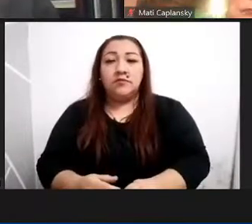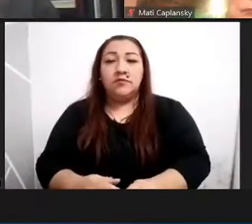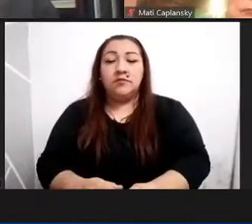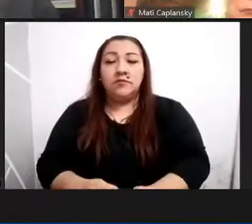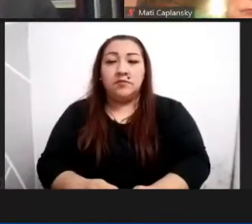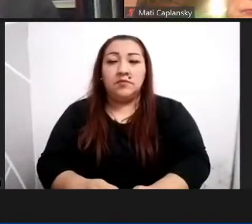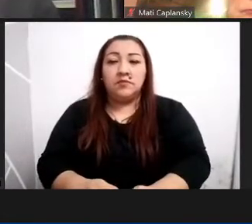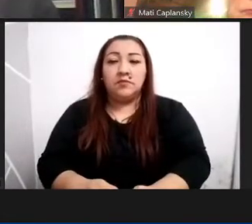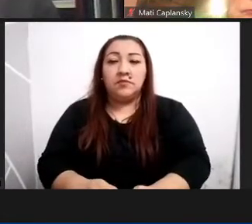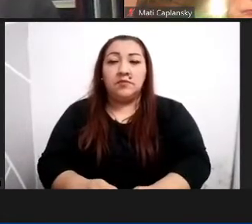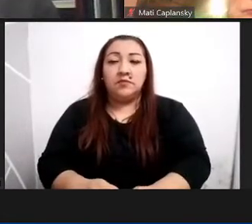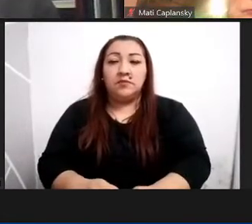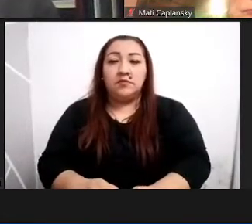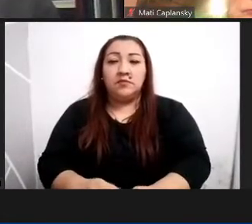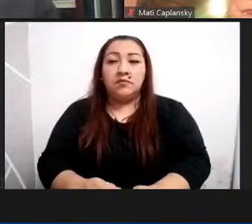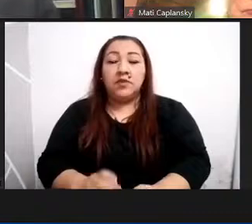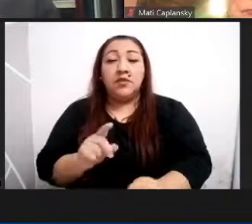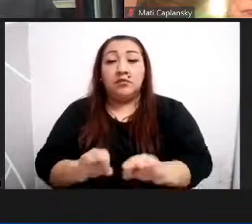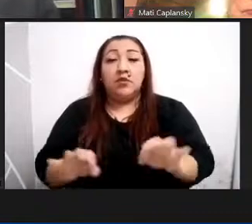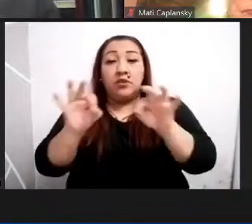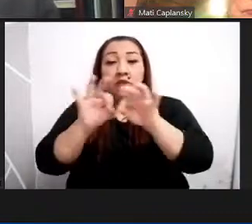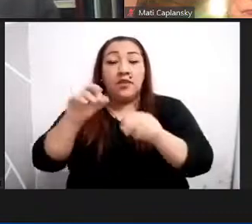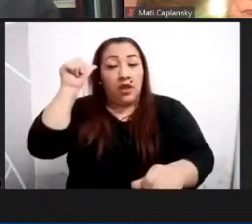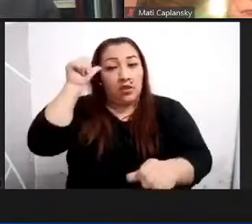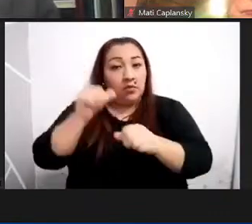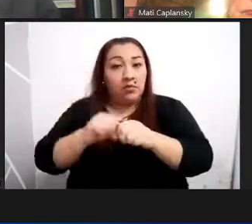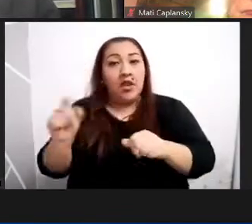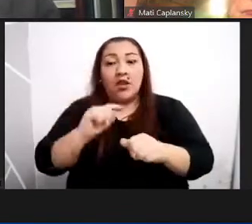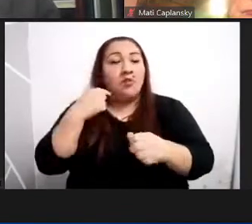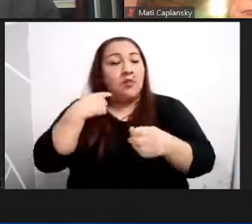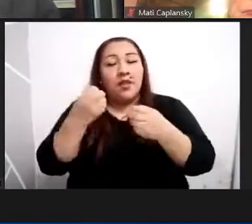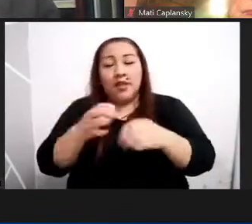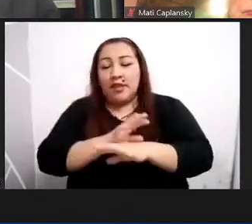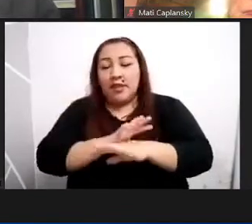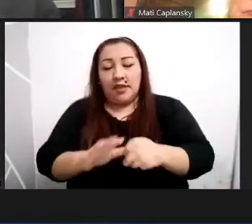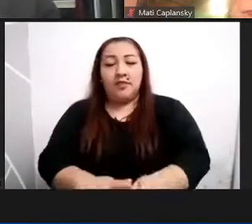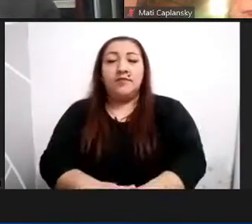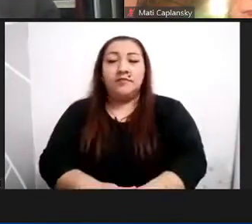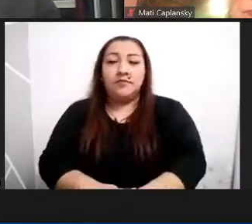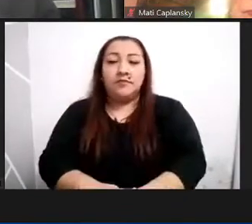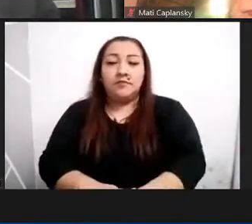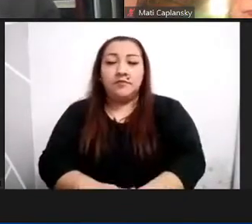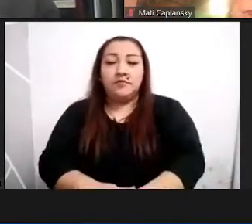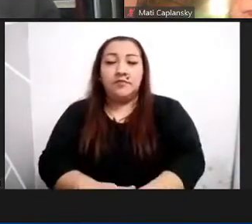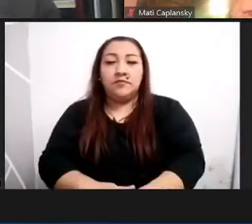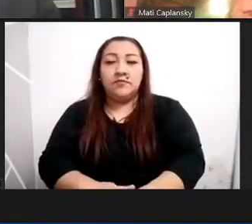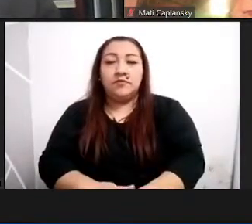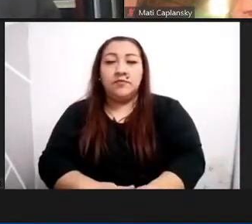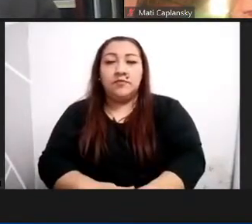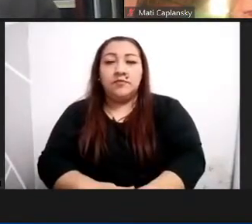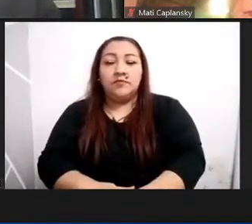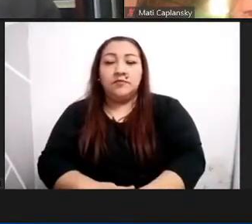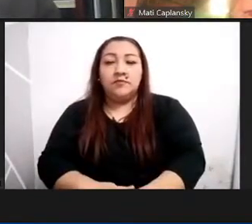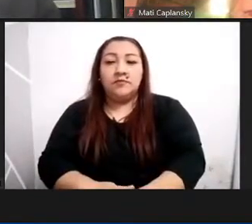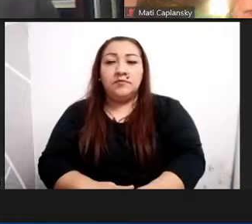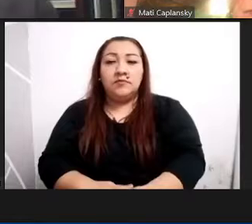es muy importante recordarlo para no perder el norte, ¿no? Y no caer en algunas modas que